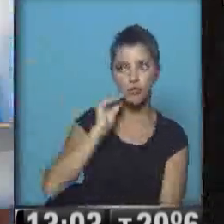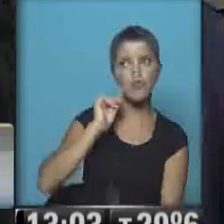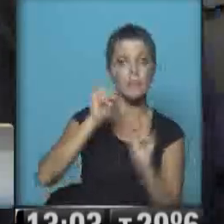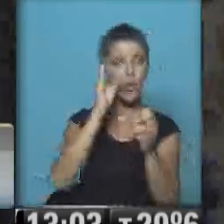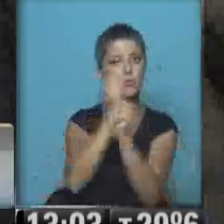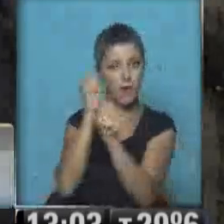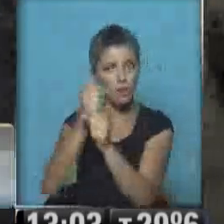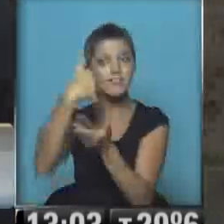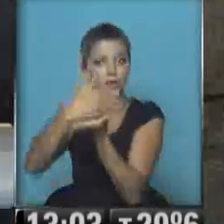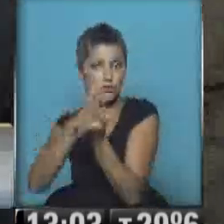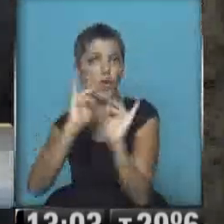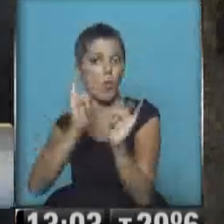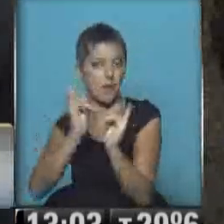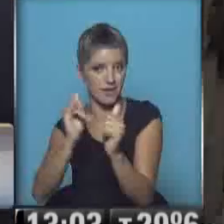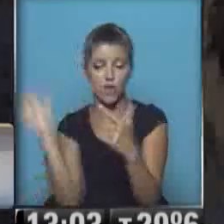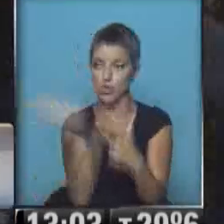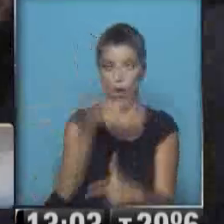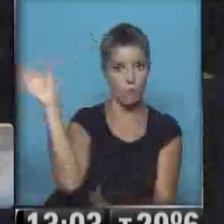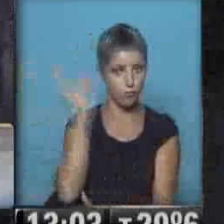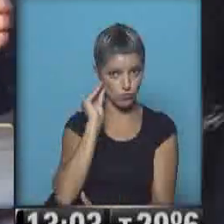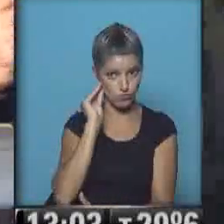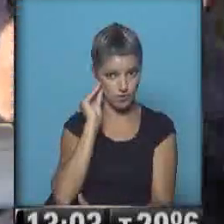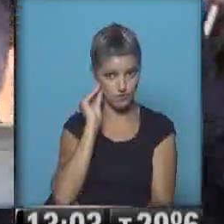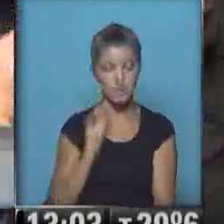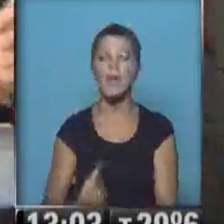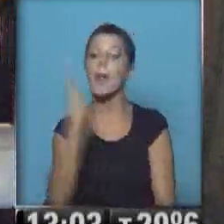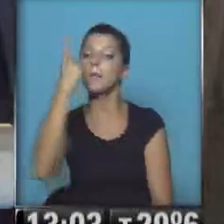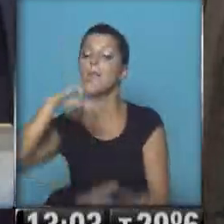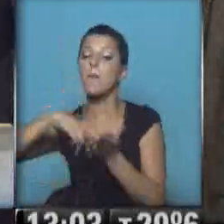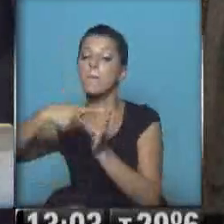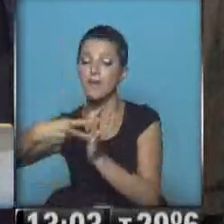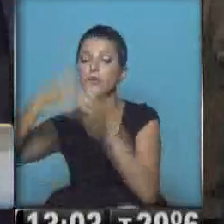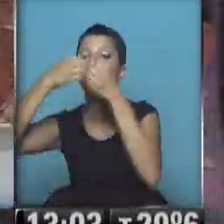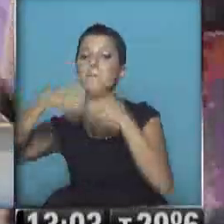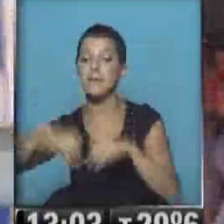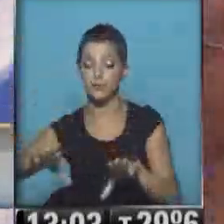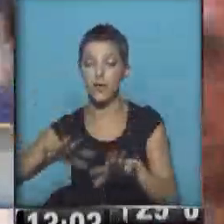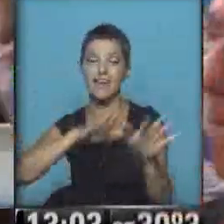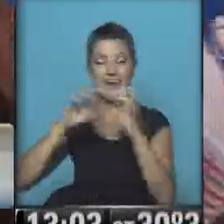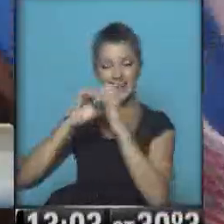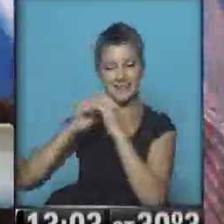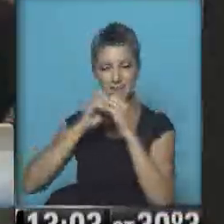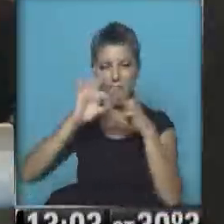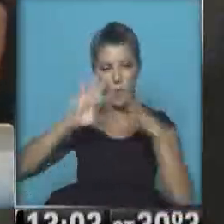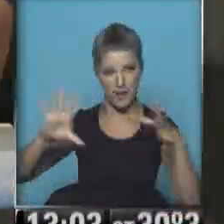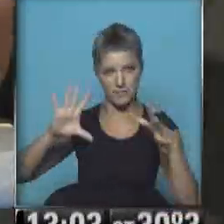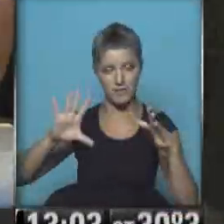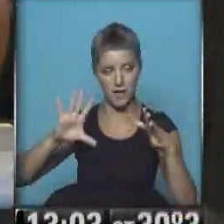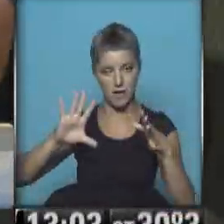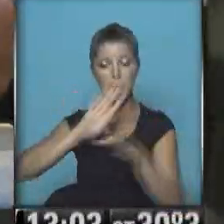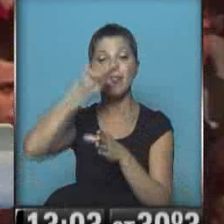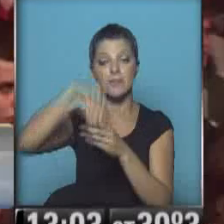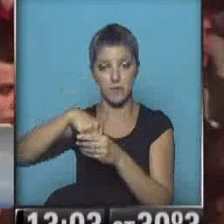los sectores juveniles urbanos. Sus primeros pasos fueron dados al calor de la crisis de la democracia participativa,